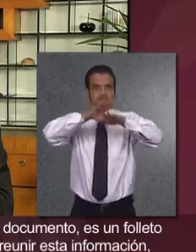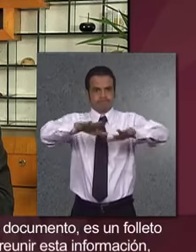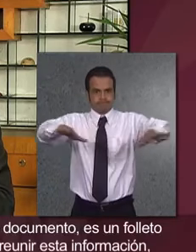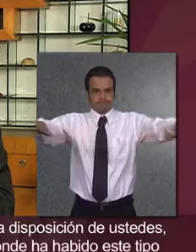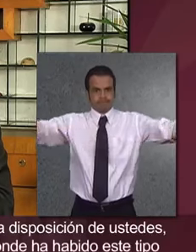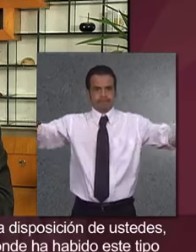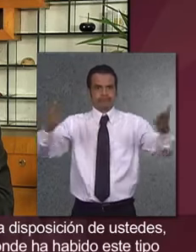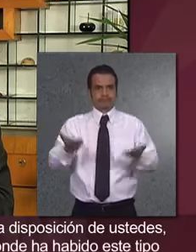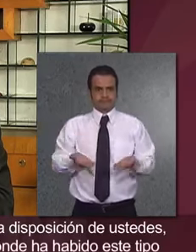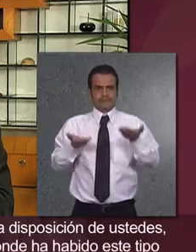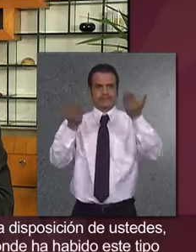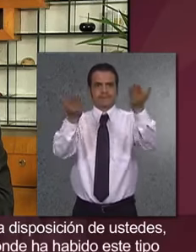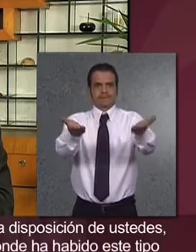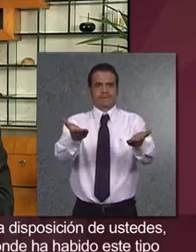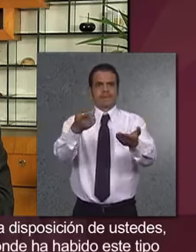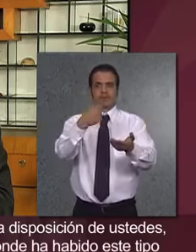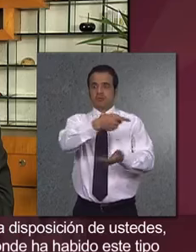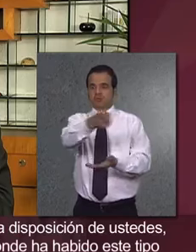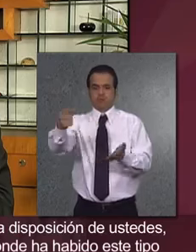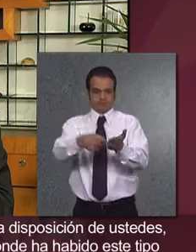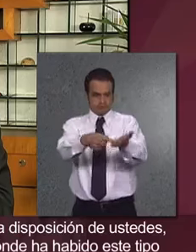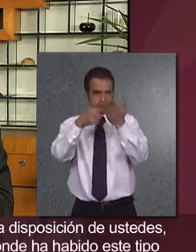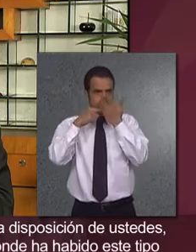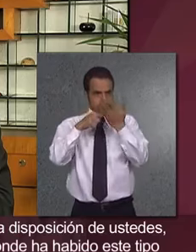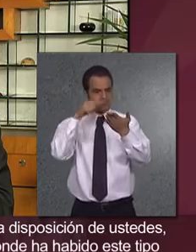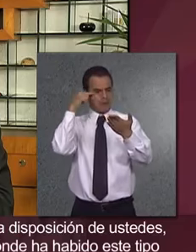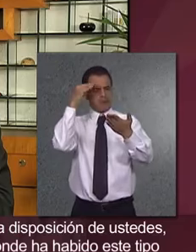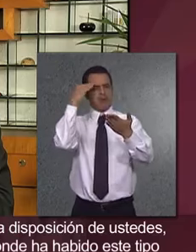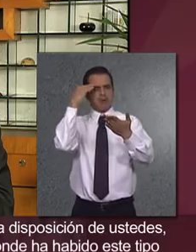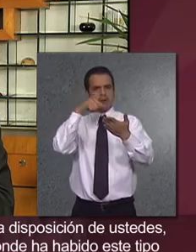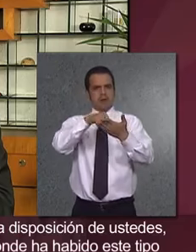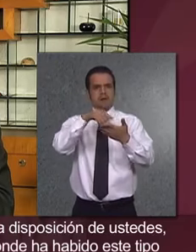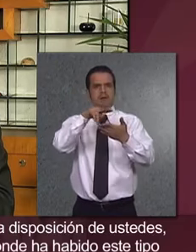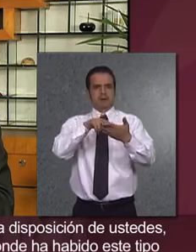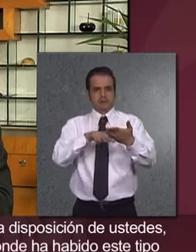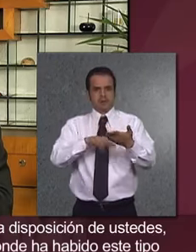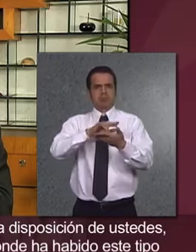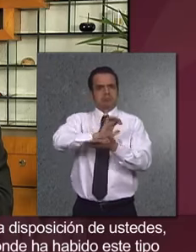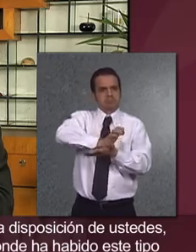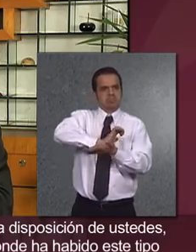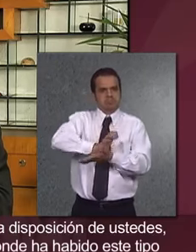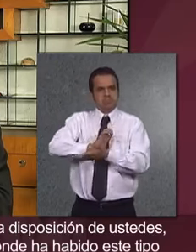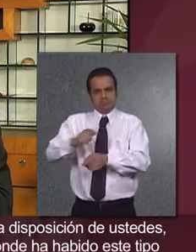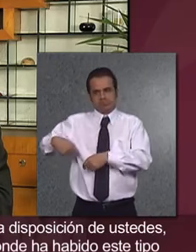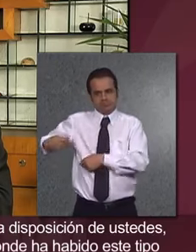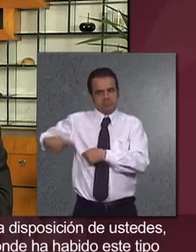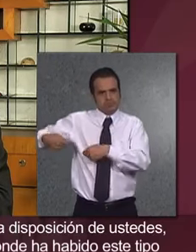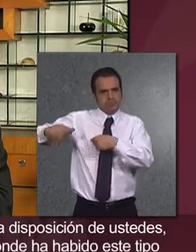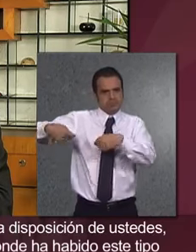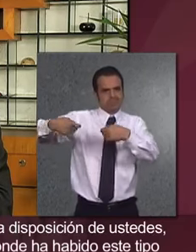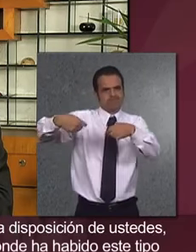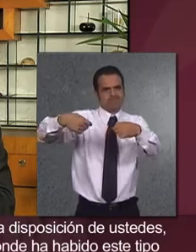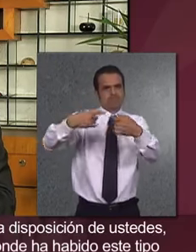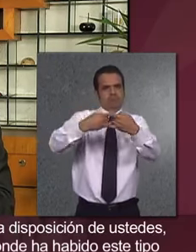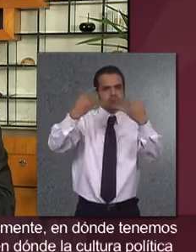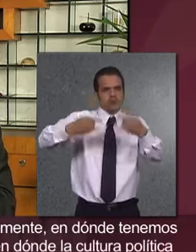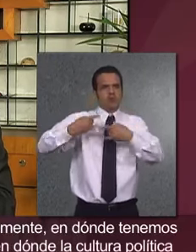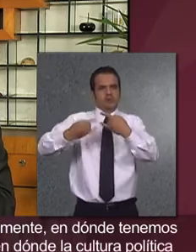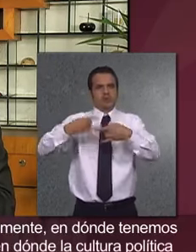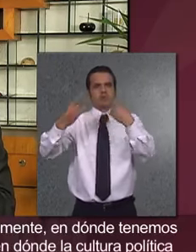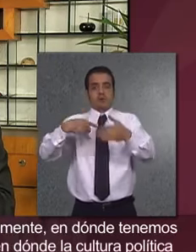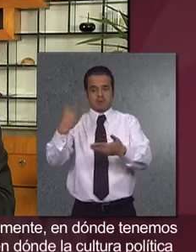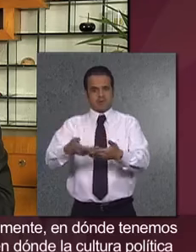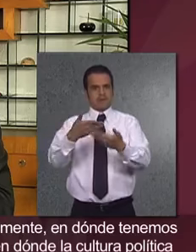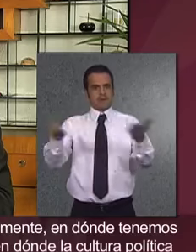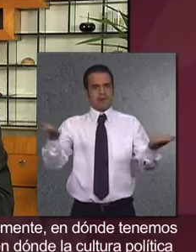esta información, tratamos de ponerla a disposición de ustedes, que conozcan en dónde ha habido este tipo